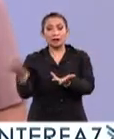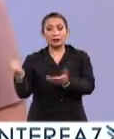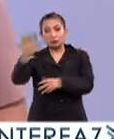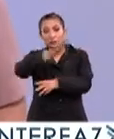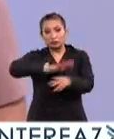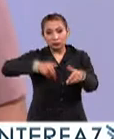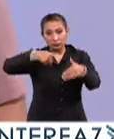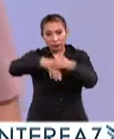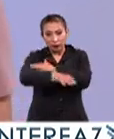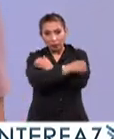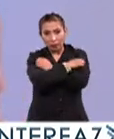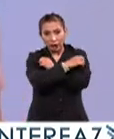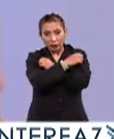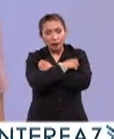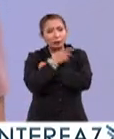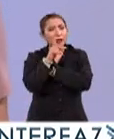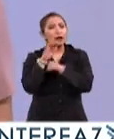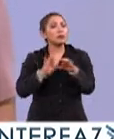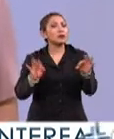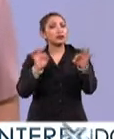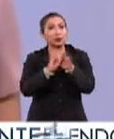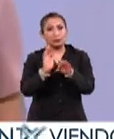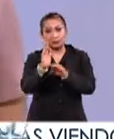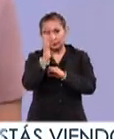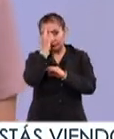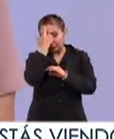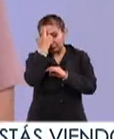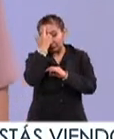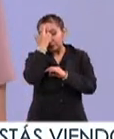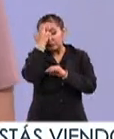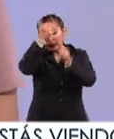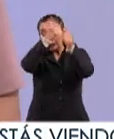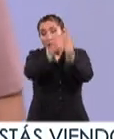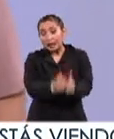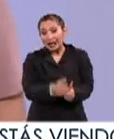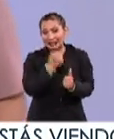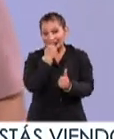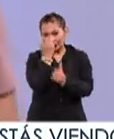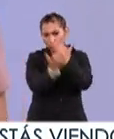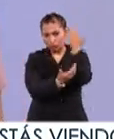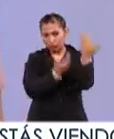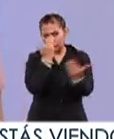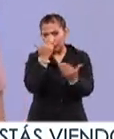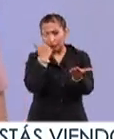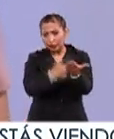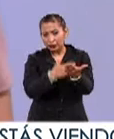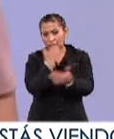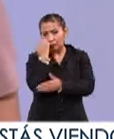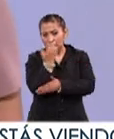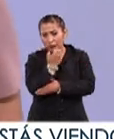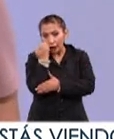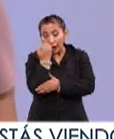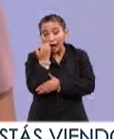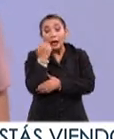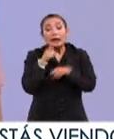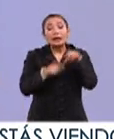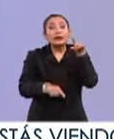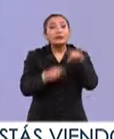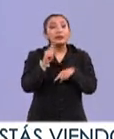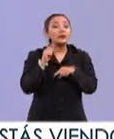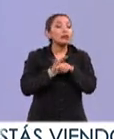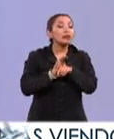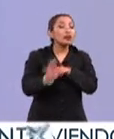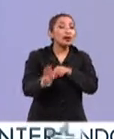universalizar el acceso a la educación. Pero es importante recordar que la permanencia de los niños y jóvenes en las escuelas depende de